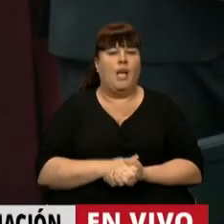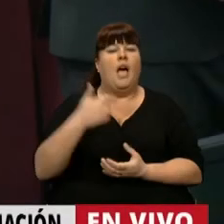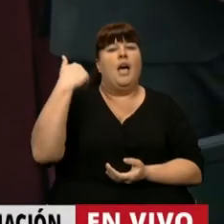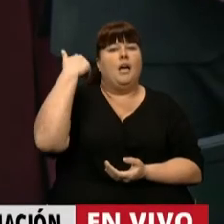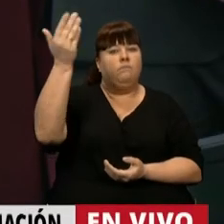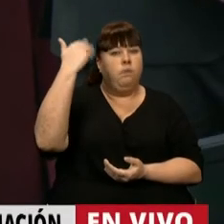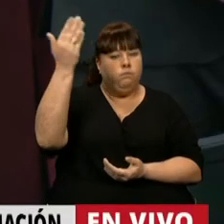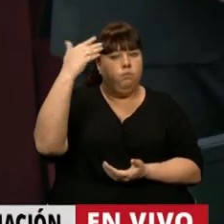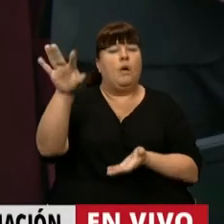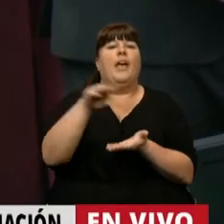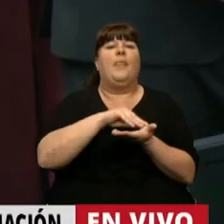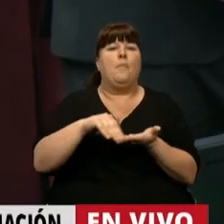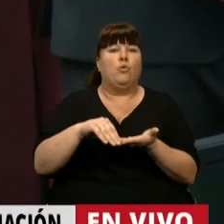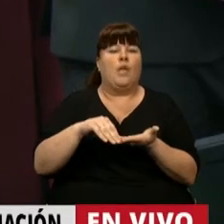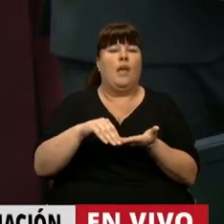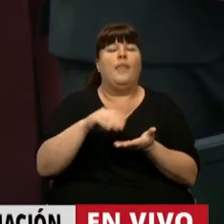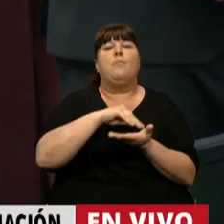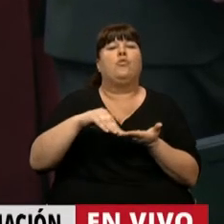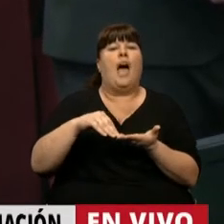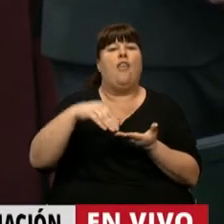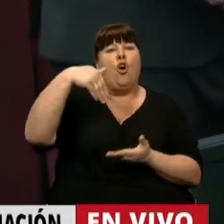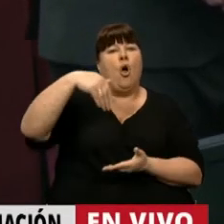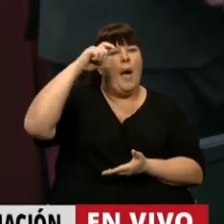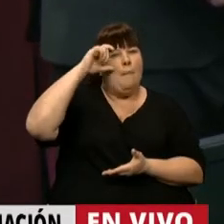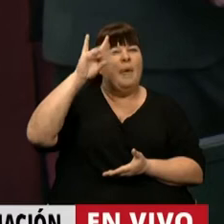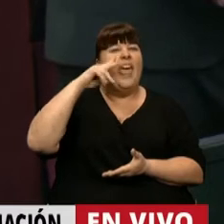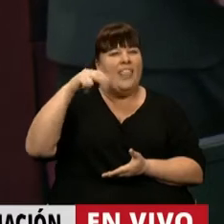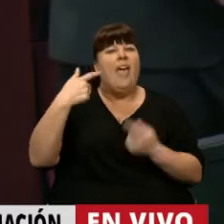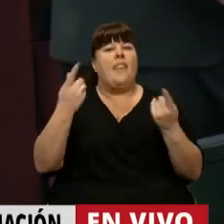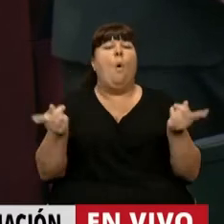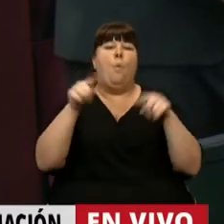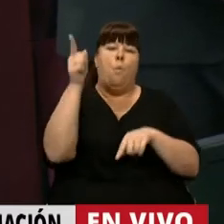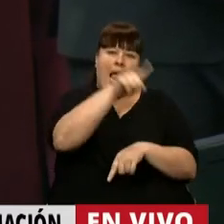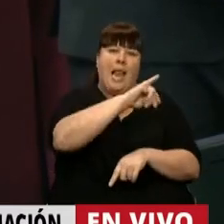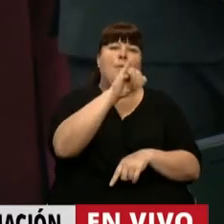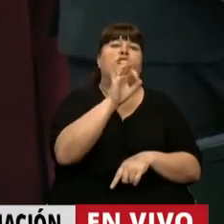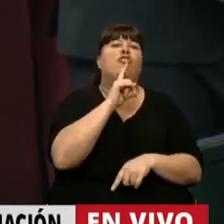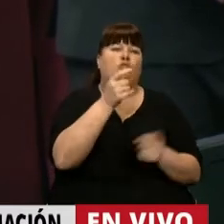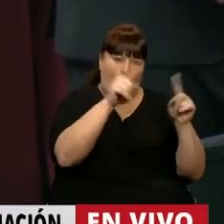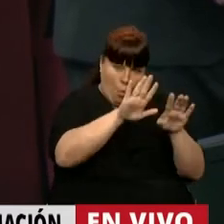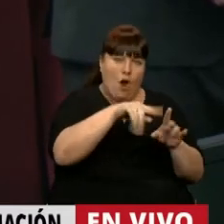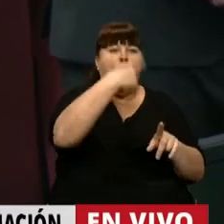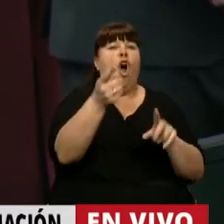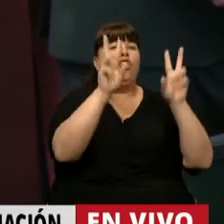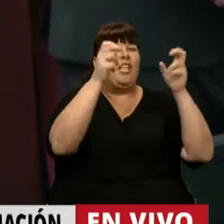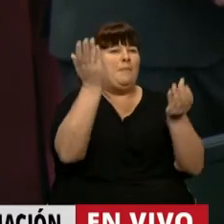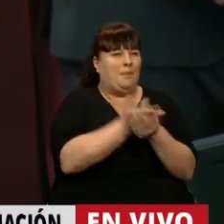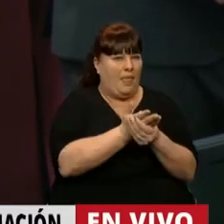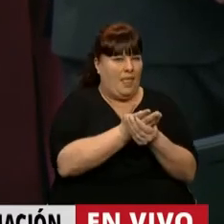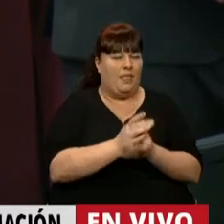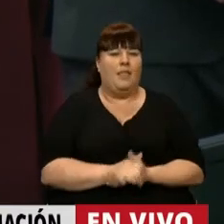En uso de la palabra, el diputado Martín Medina. Después le doy nuevamente la palabra, diputado Sotos, por el otro